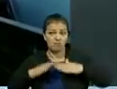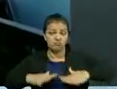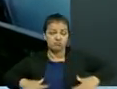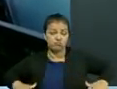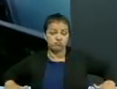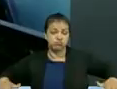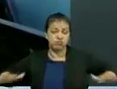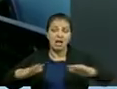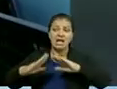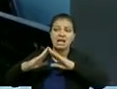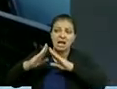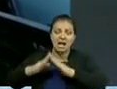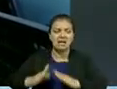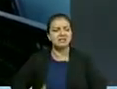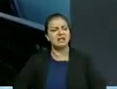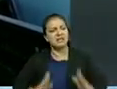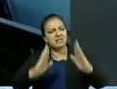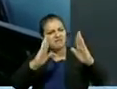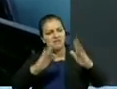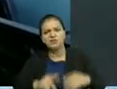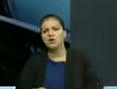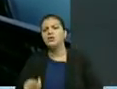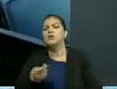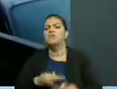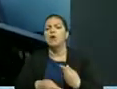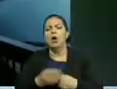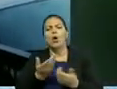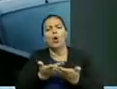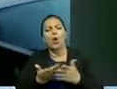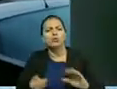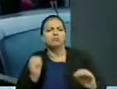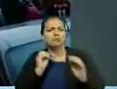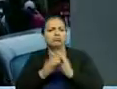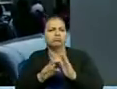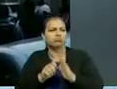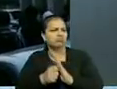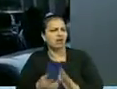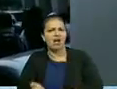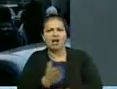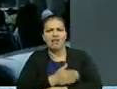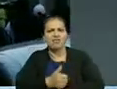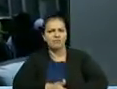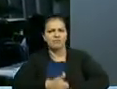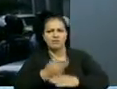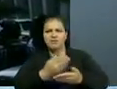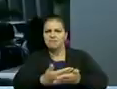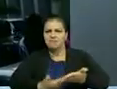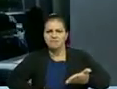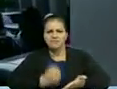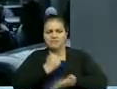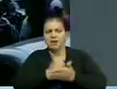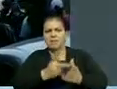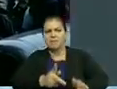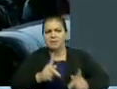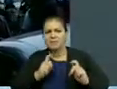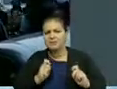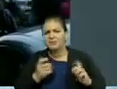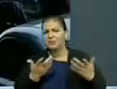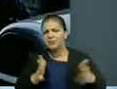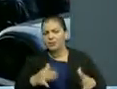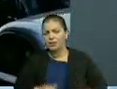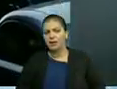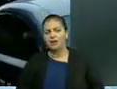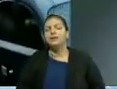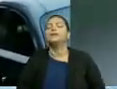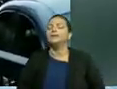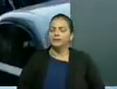casas que también no tienen permisos para funcionar como bodegas y lo están haciendo en estos meses. Puede ser peligroso y podría repetirse esta tragedia. Así